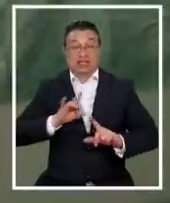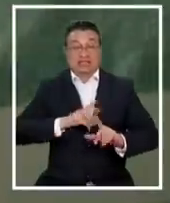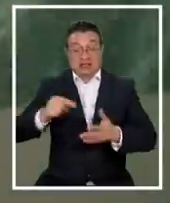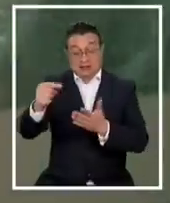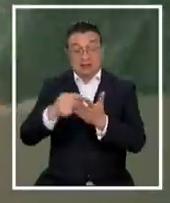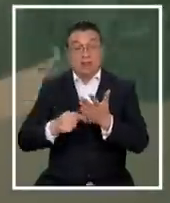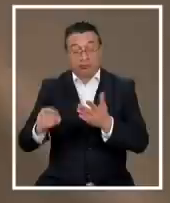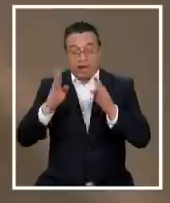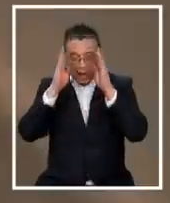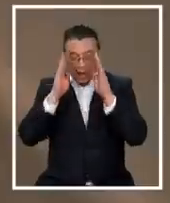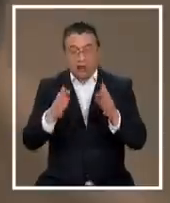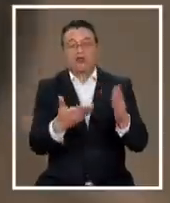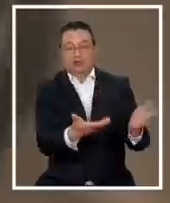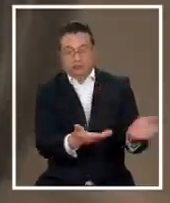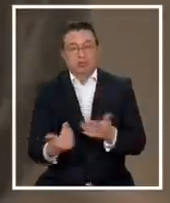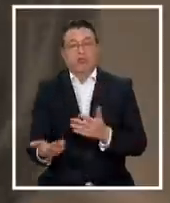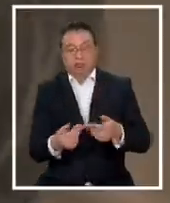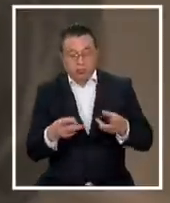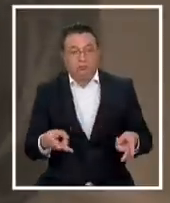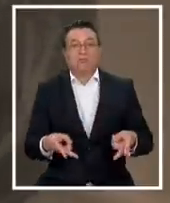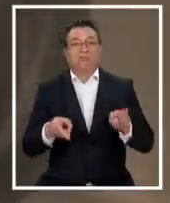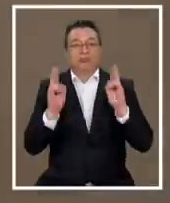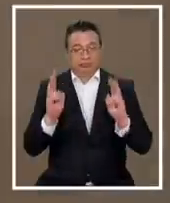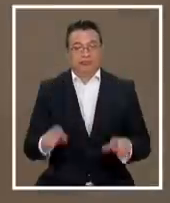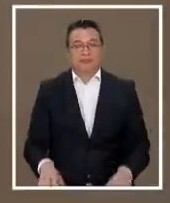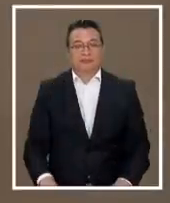Chile atendieran en el sistema público de salud.